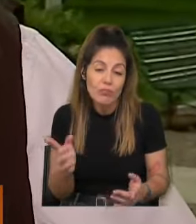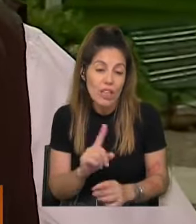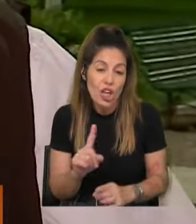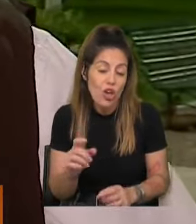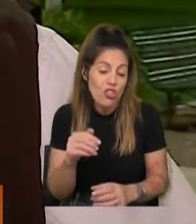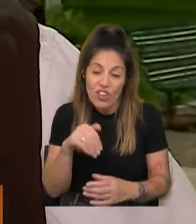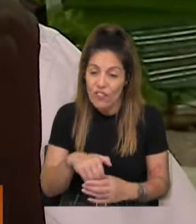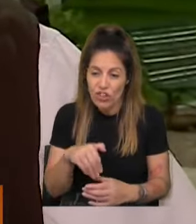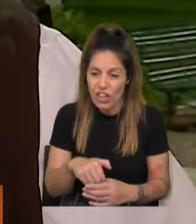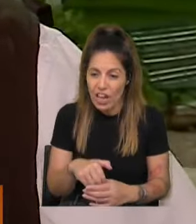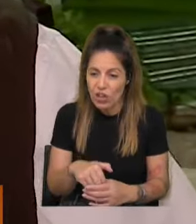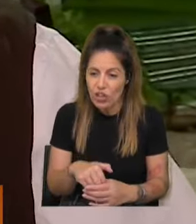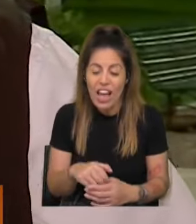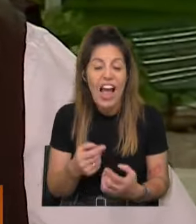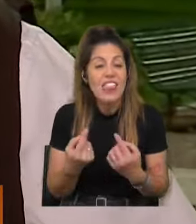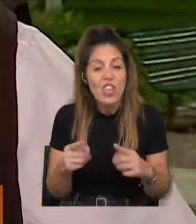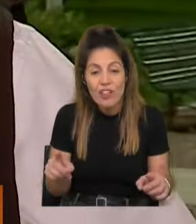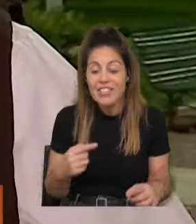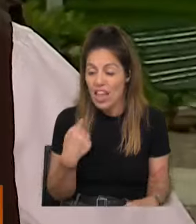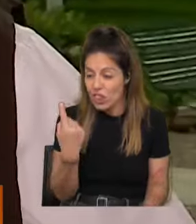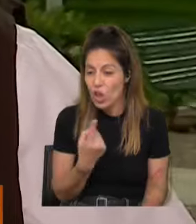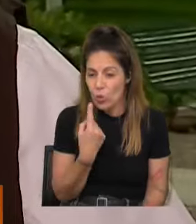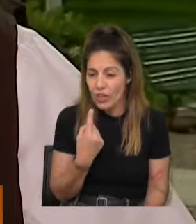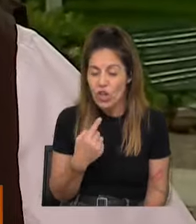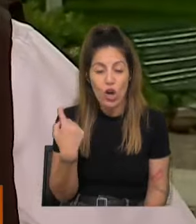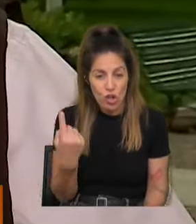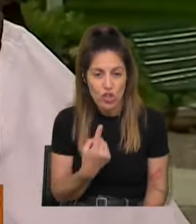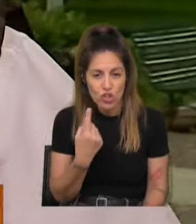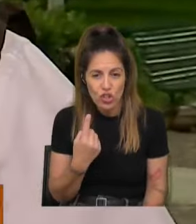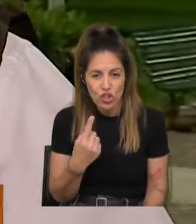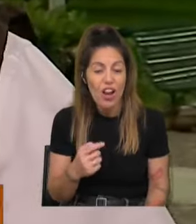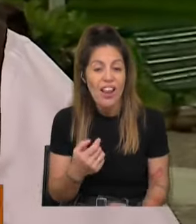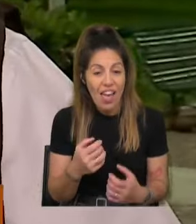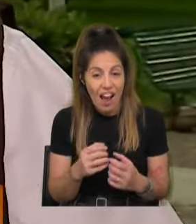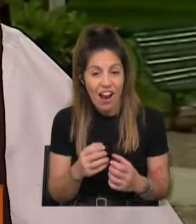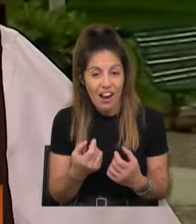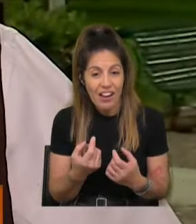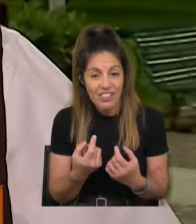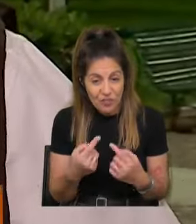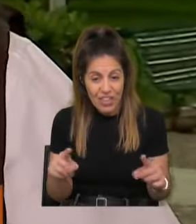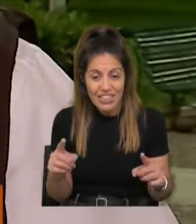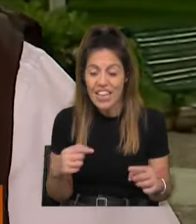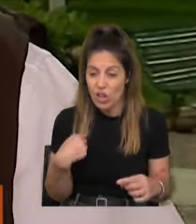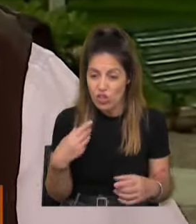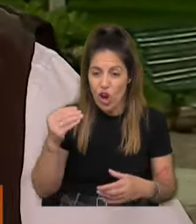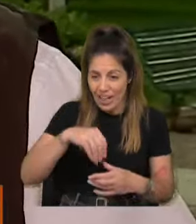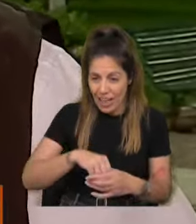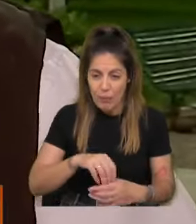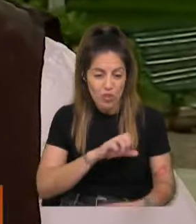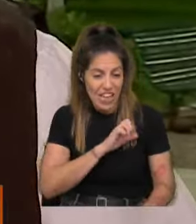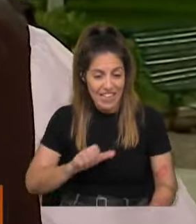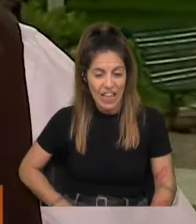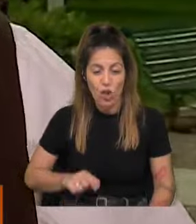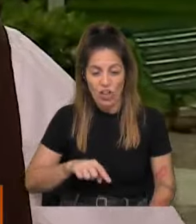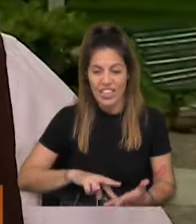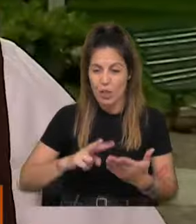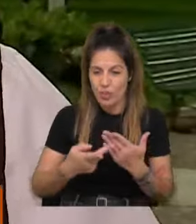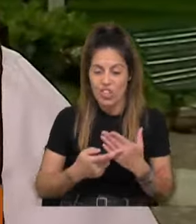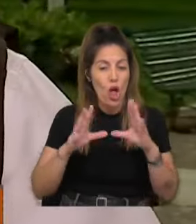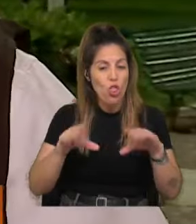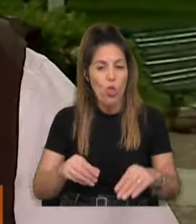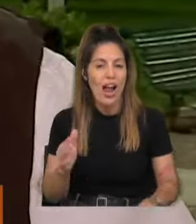no se votaron eh A diferencia del nuestro que nosotros eh la gran diferencia nuestro que nosotros agregamos al estado en este proyecto todas las deudas que